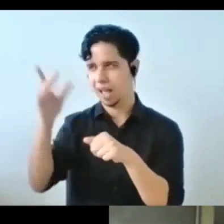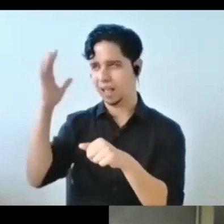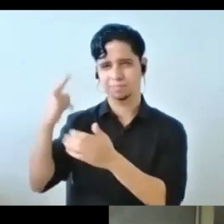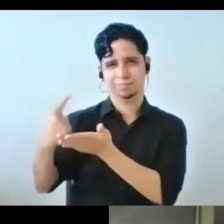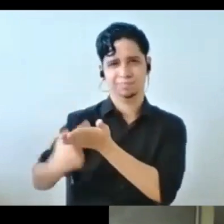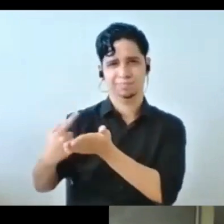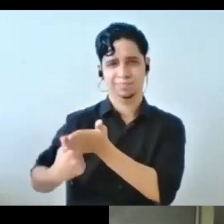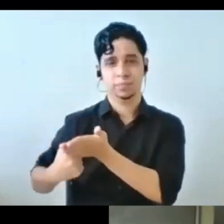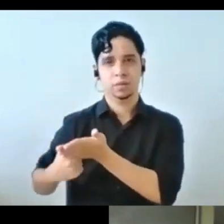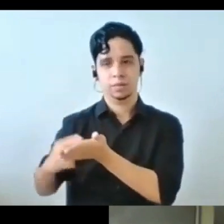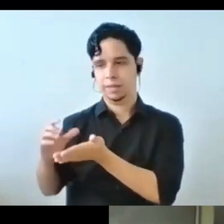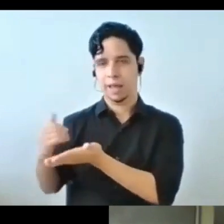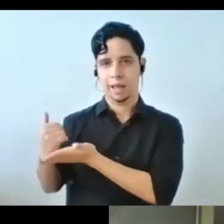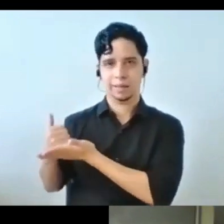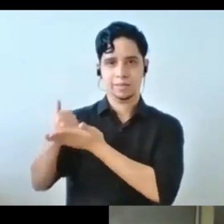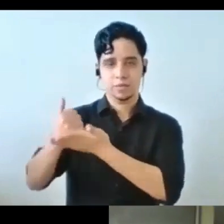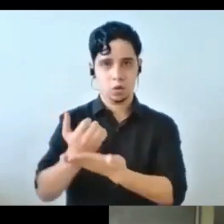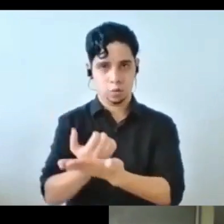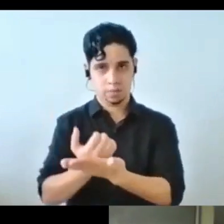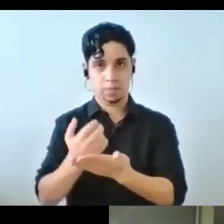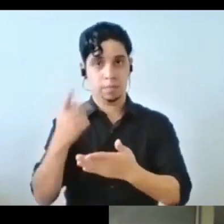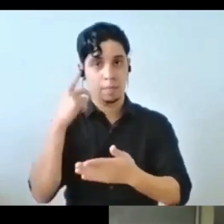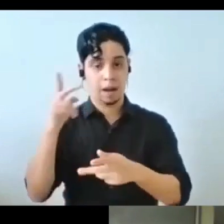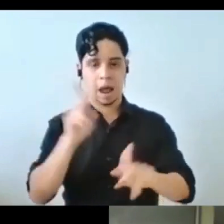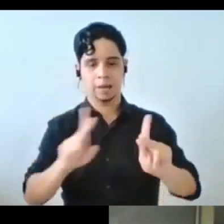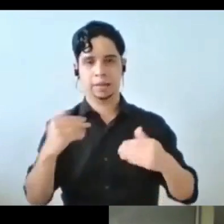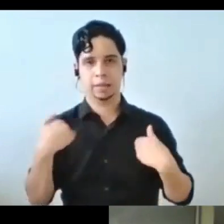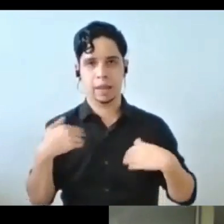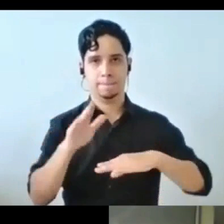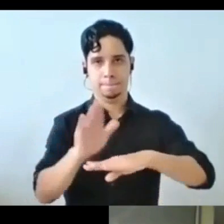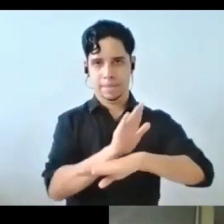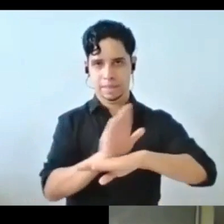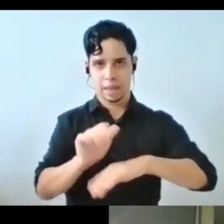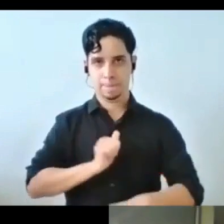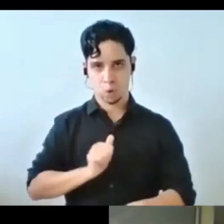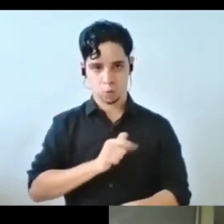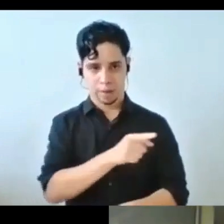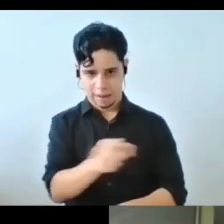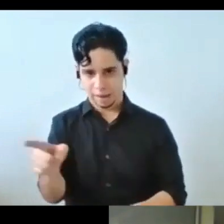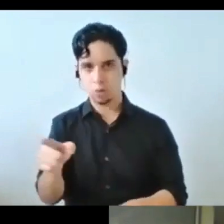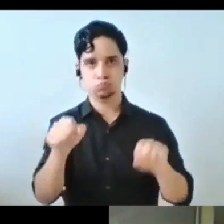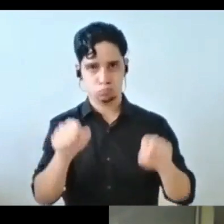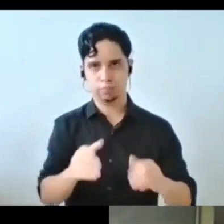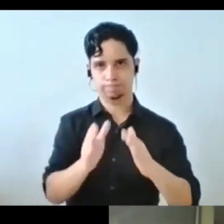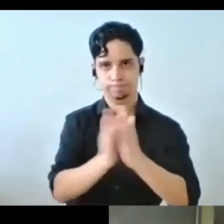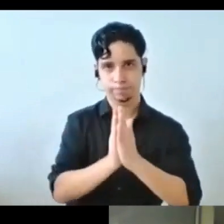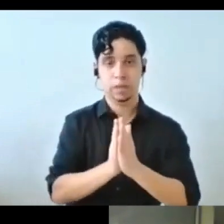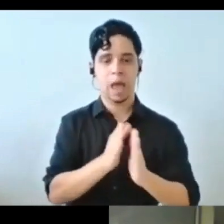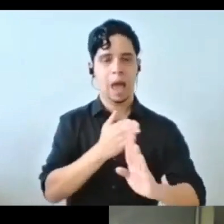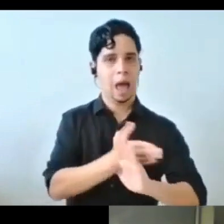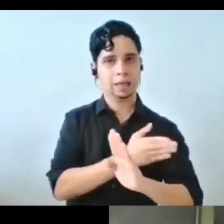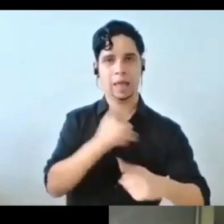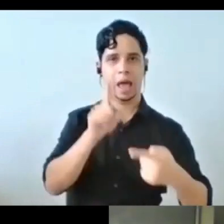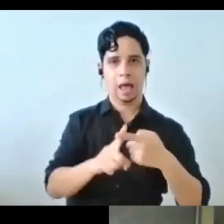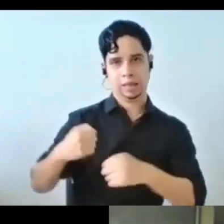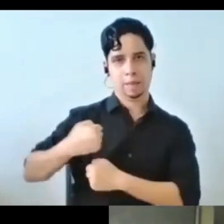como incentivo para los individuos que trabajan por cuenta propia. La fecha límite era mayo 1, pero se extendió